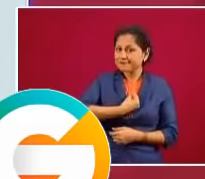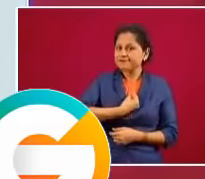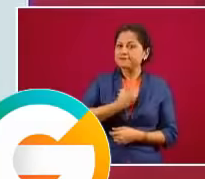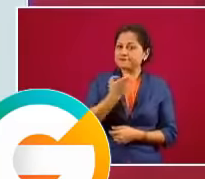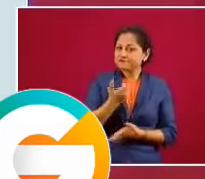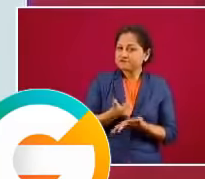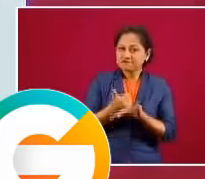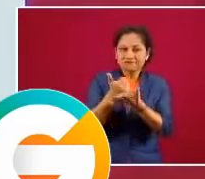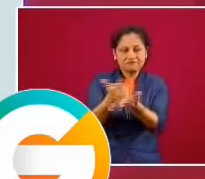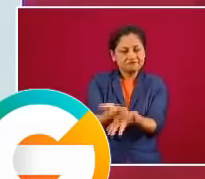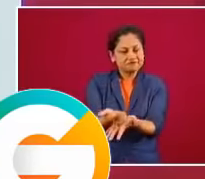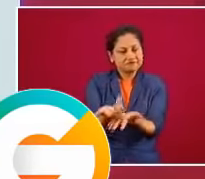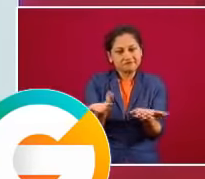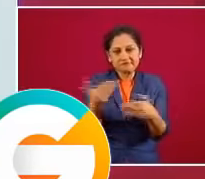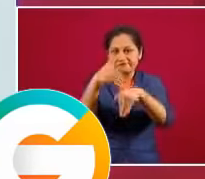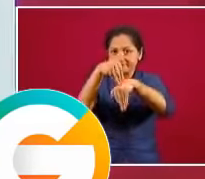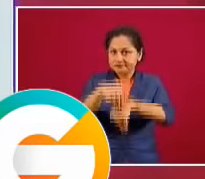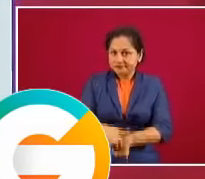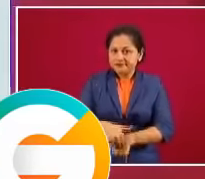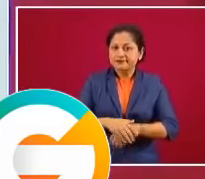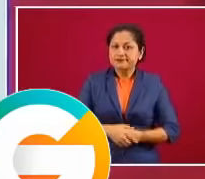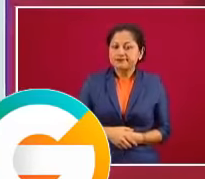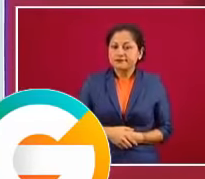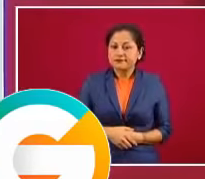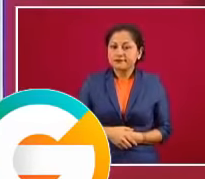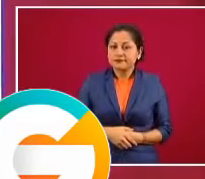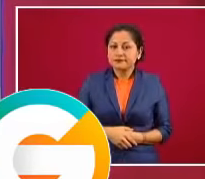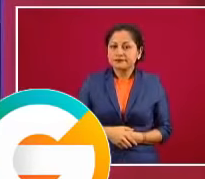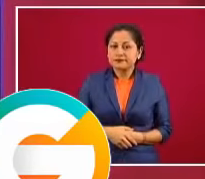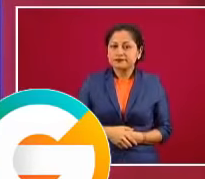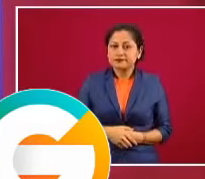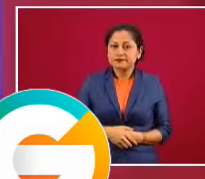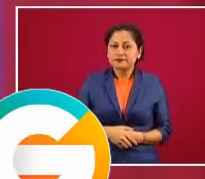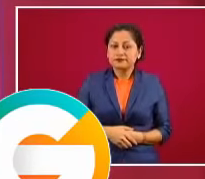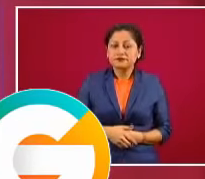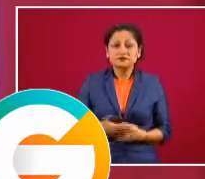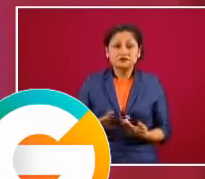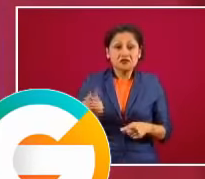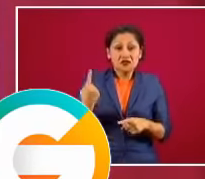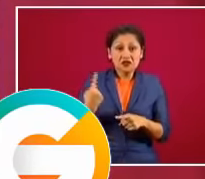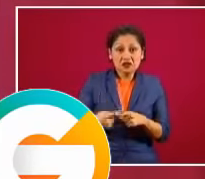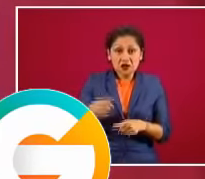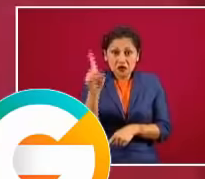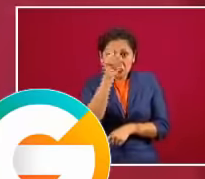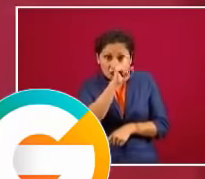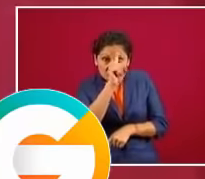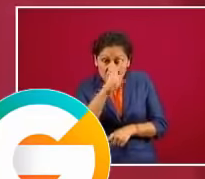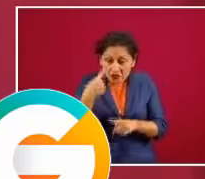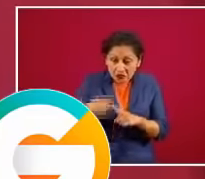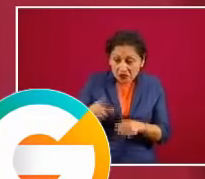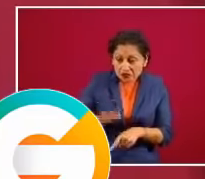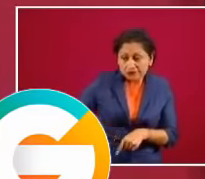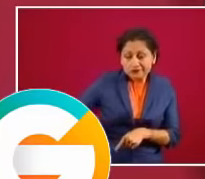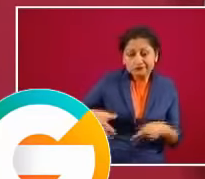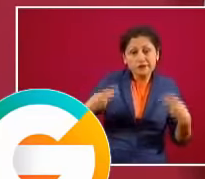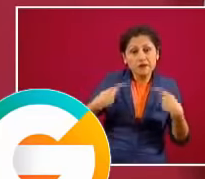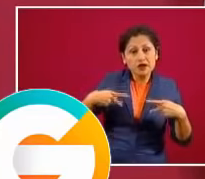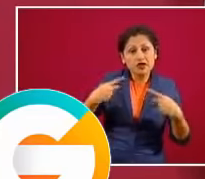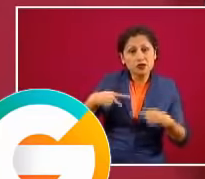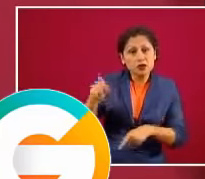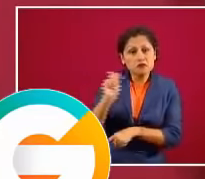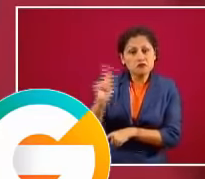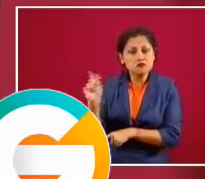Lo que dijimos desde el principio por recomendaciones de los especialistas: estas epidemias